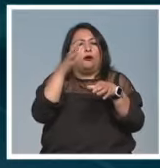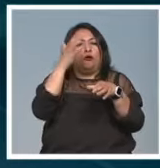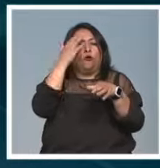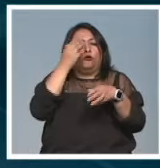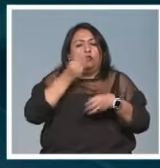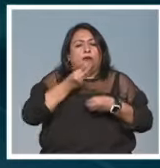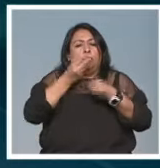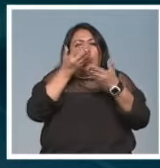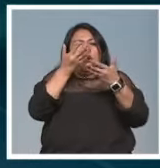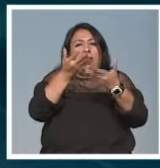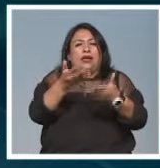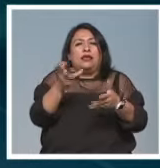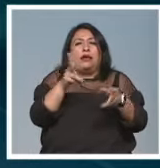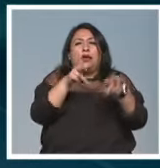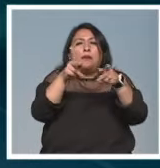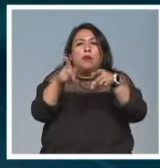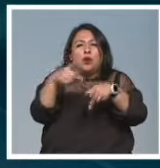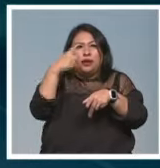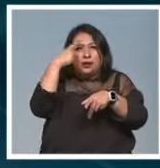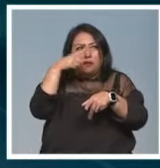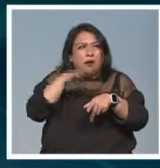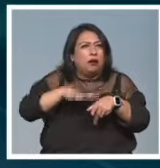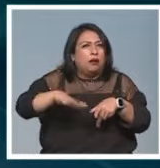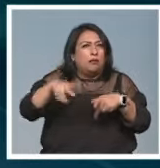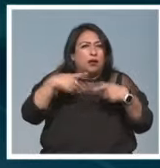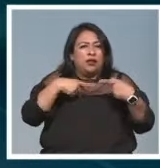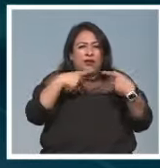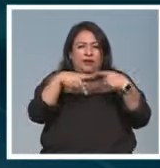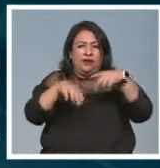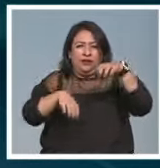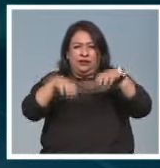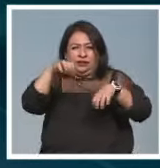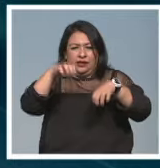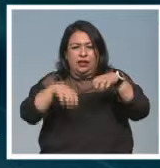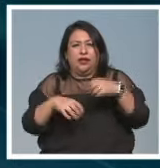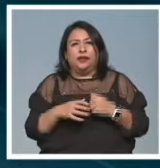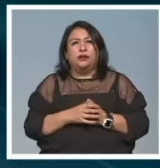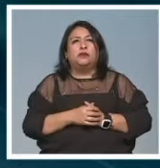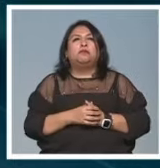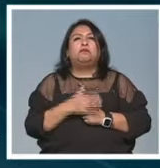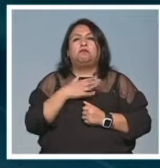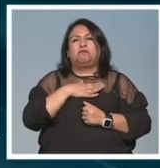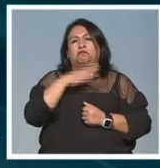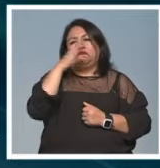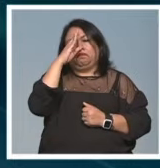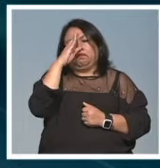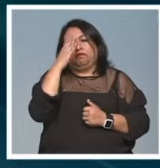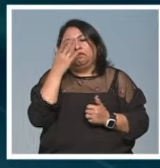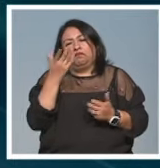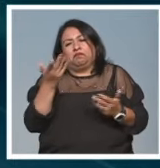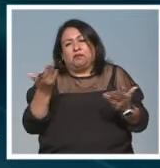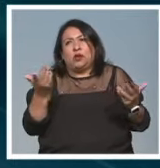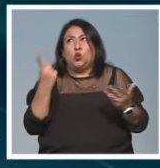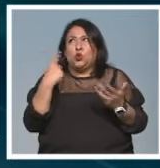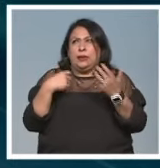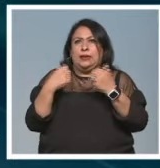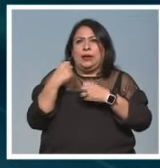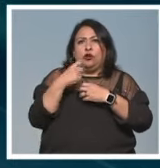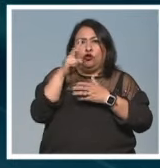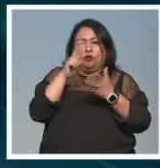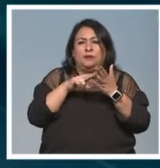la poética como puente para llegar al público de diversas generaciones. Yo creo que no por nada, el año